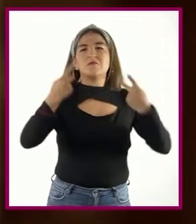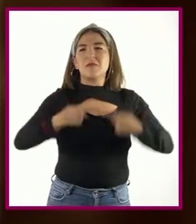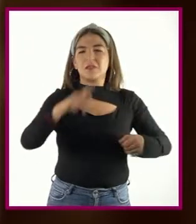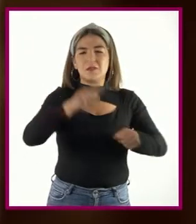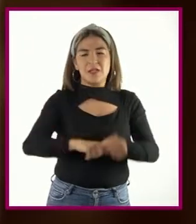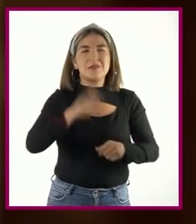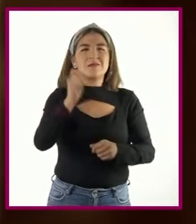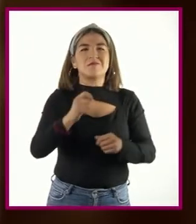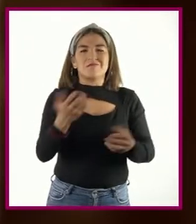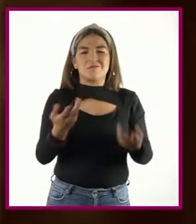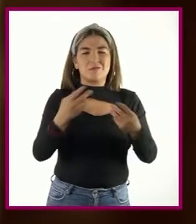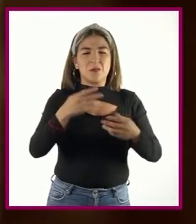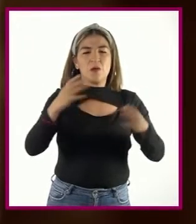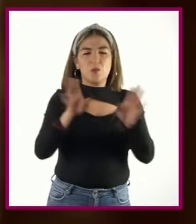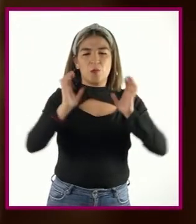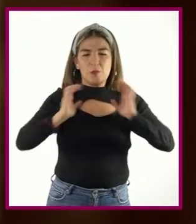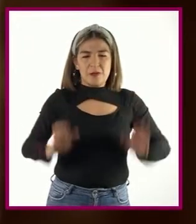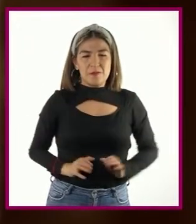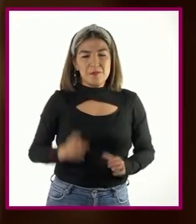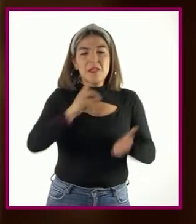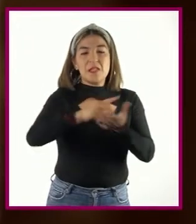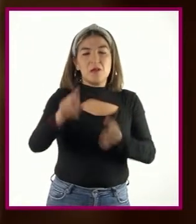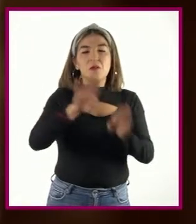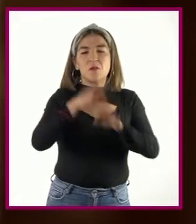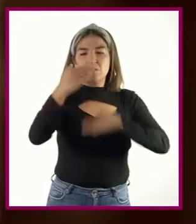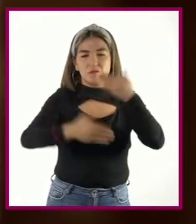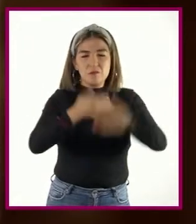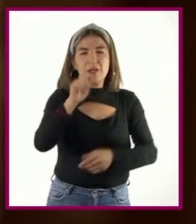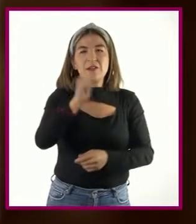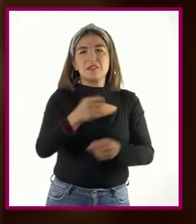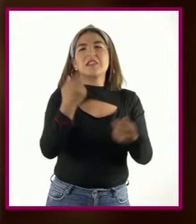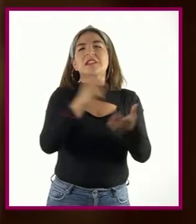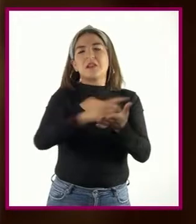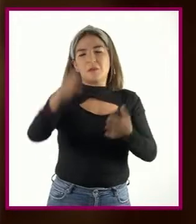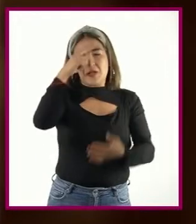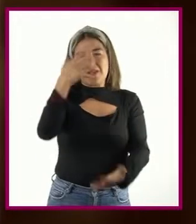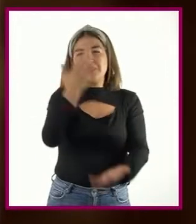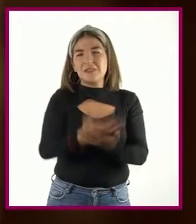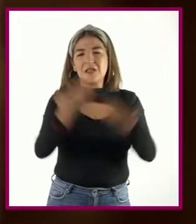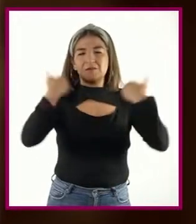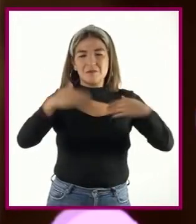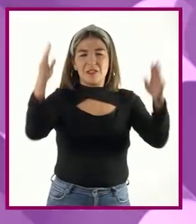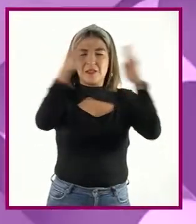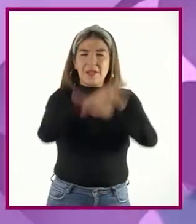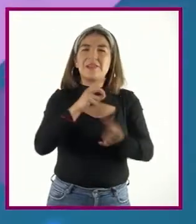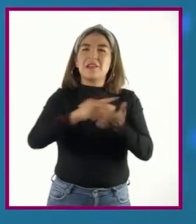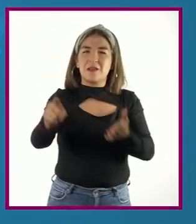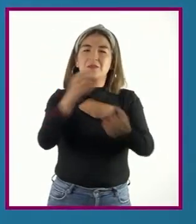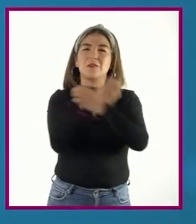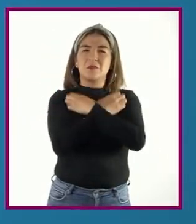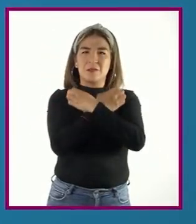seguridad jurídica y al debido proceso. Derecho al descanso y al esparcimiento. Derecho a la educación.